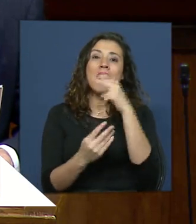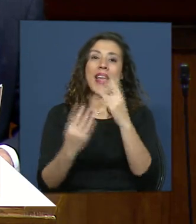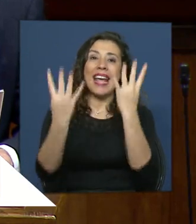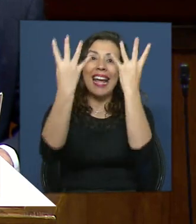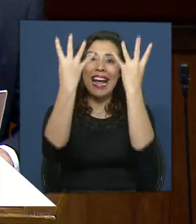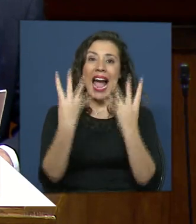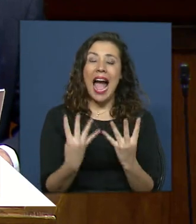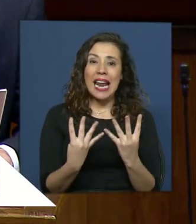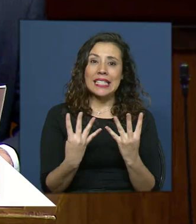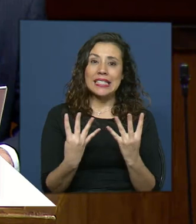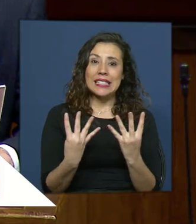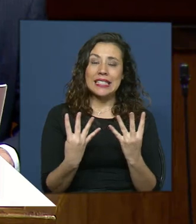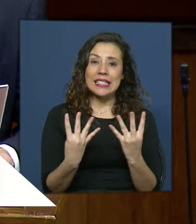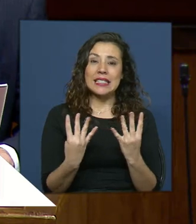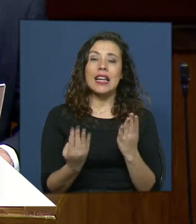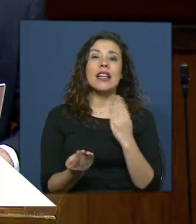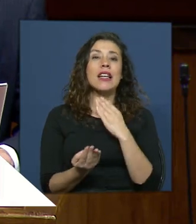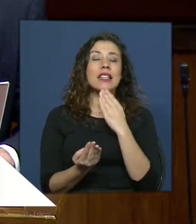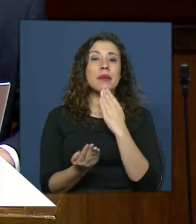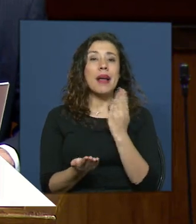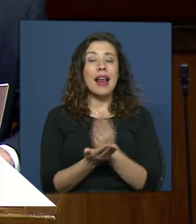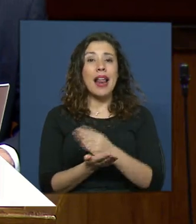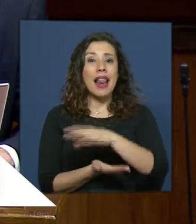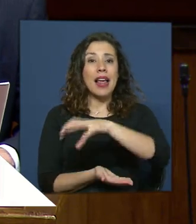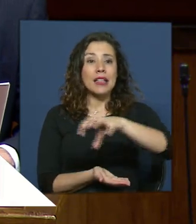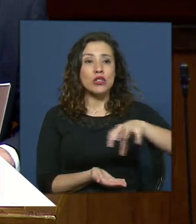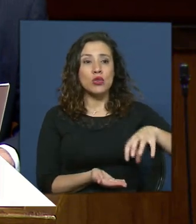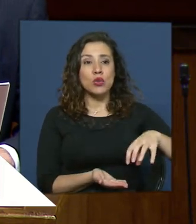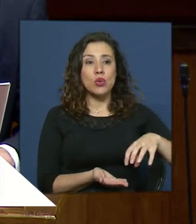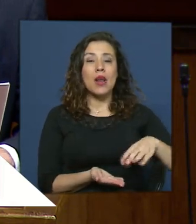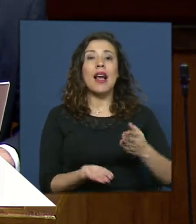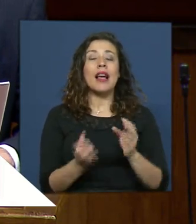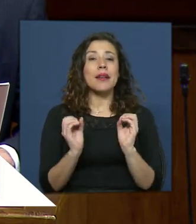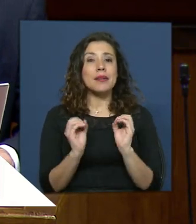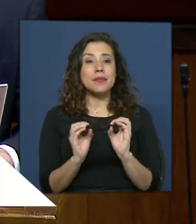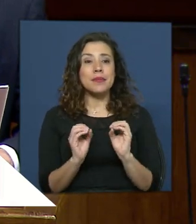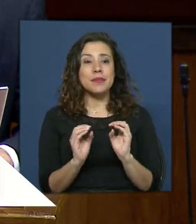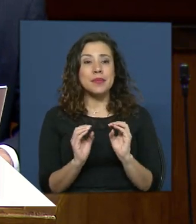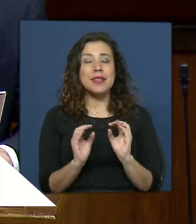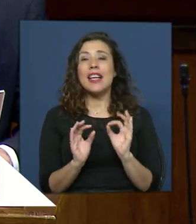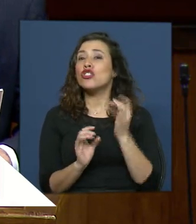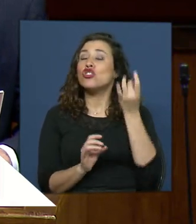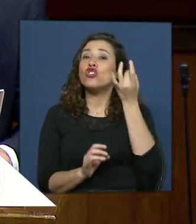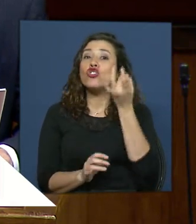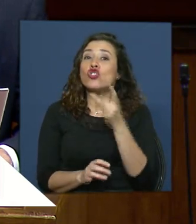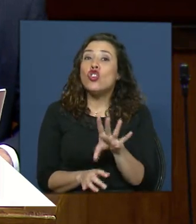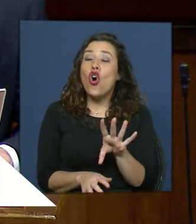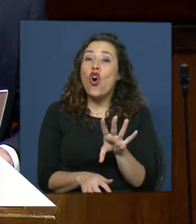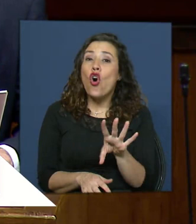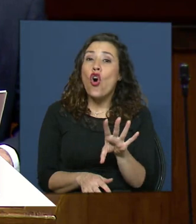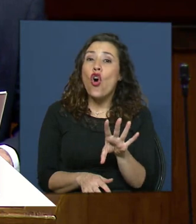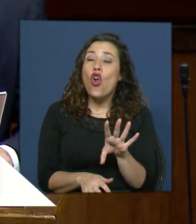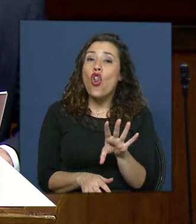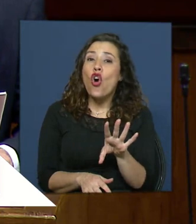y aquellos establecimientos educacionales que impartan exclusivamente el nivel de